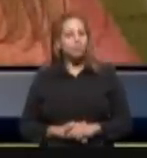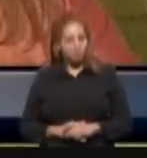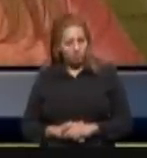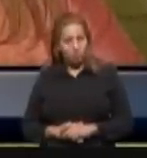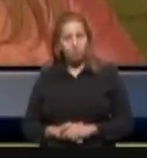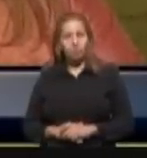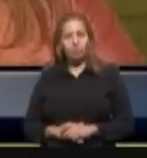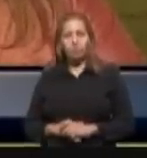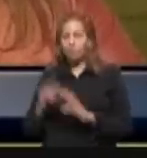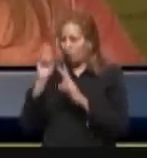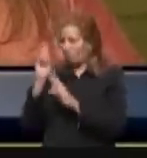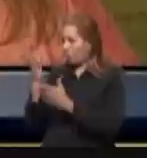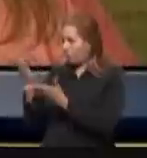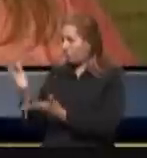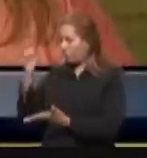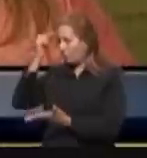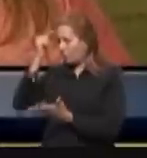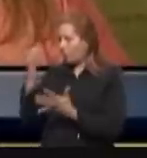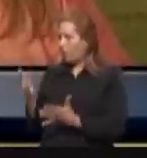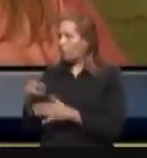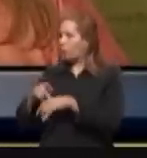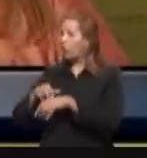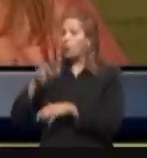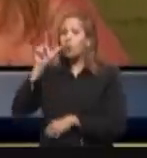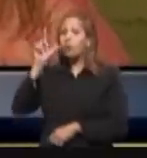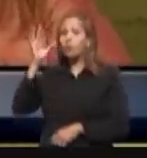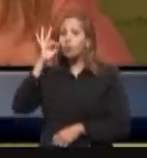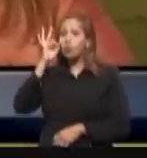Honorable gobernador de Puerto Rico, Luis Fortuño,